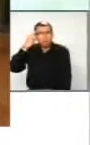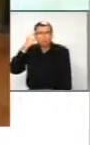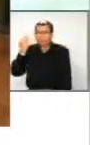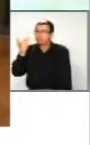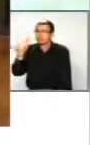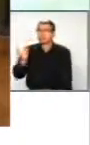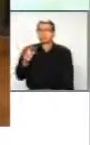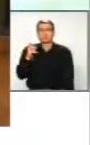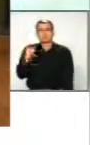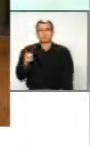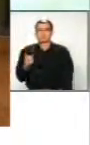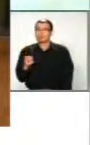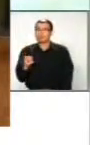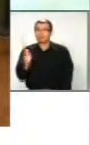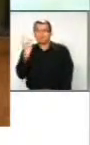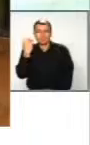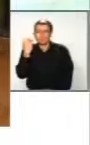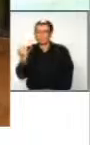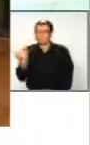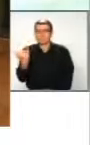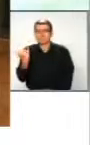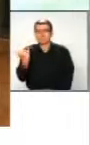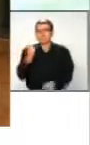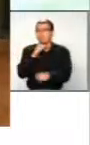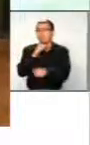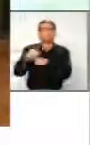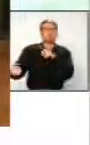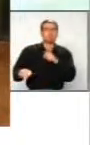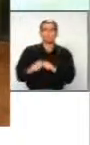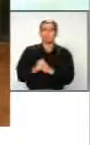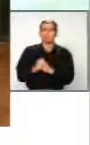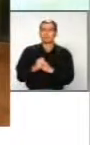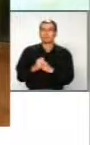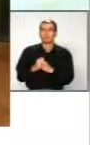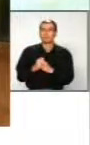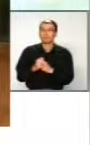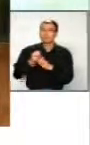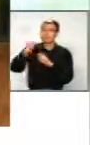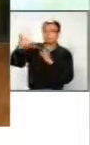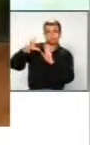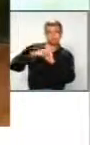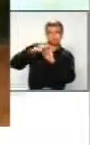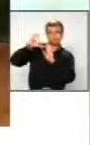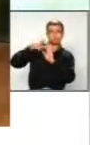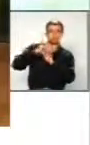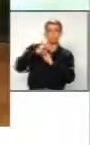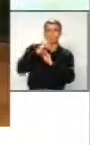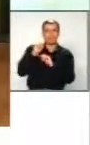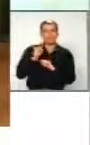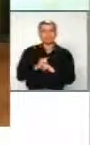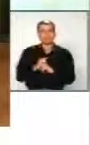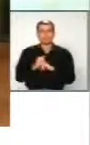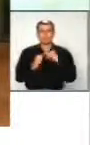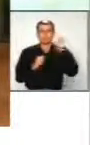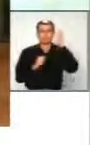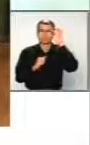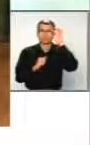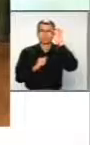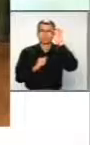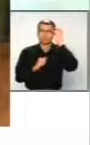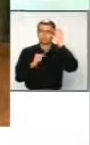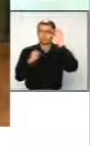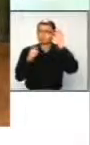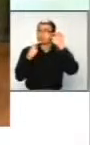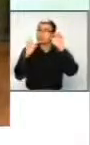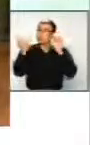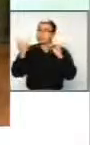el bobo, de alguna manera. Y nunca muestran que después de un tesón y de un compromiso y de